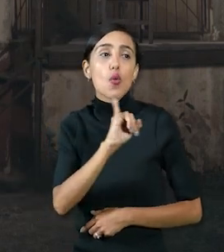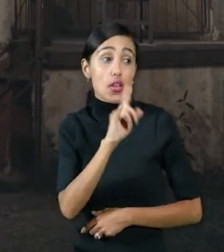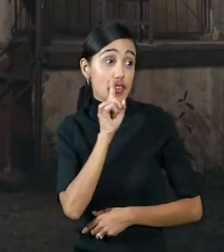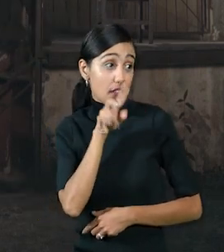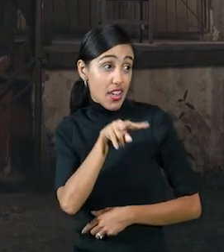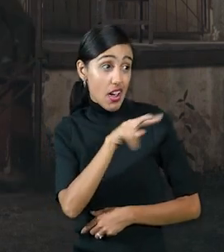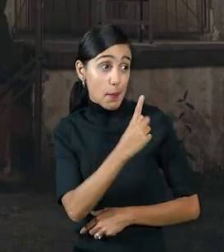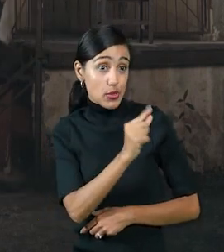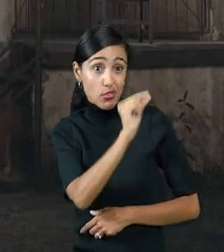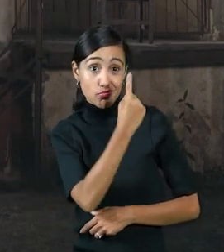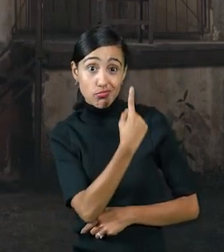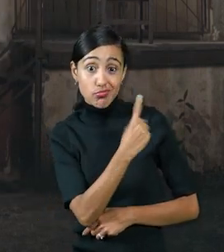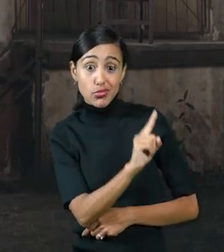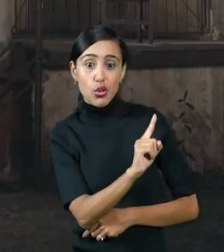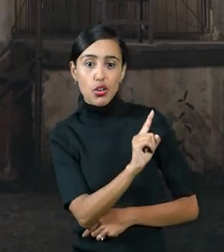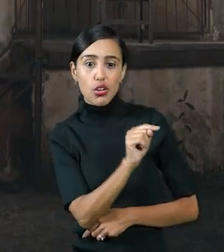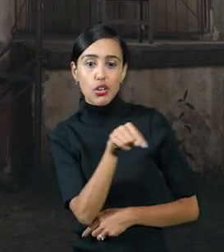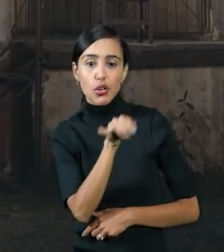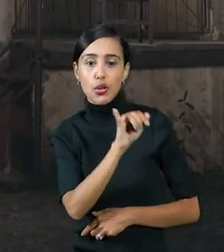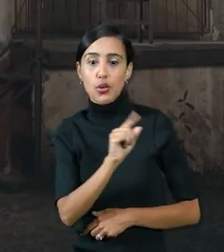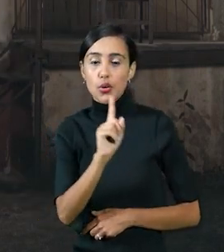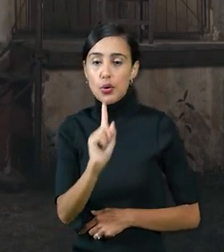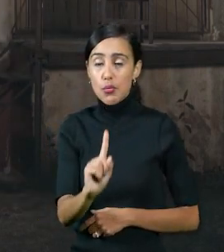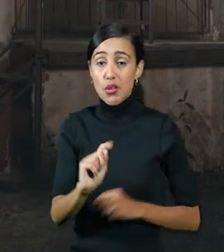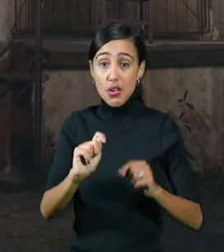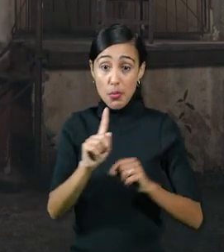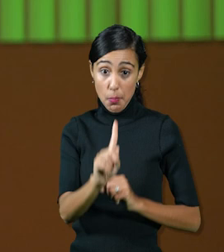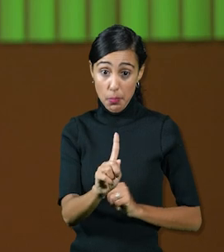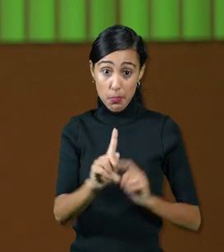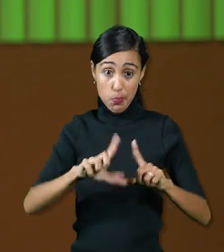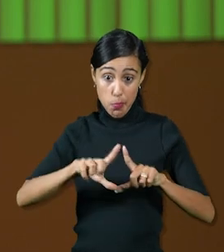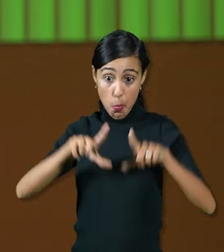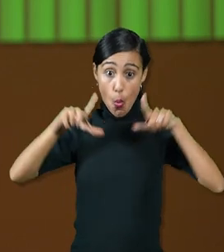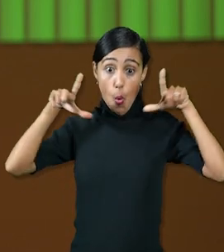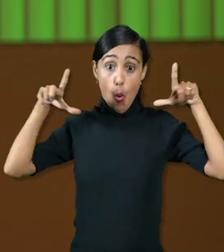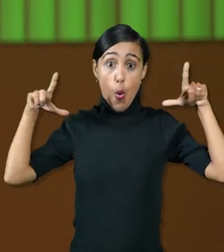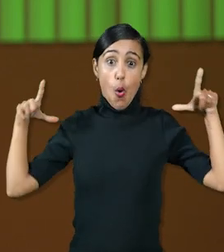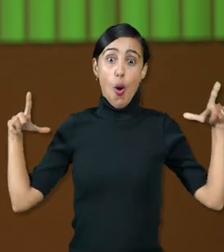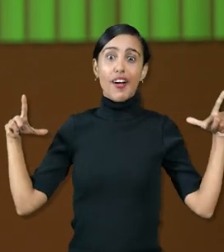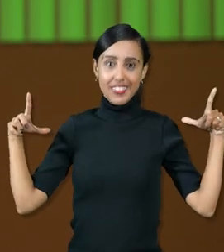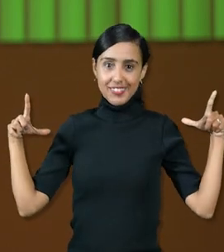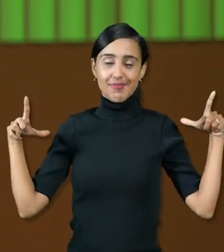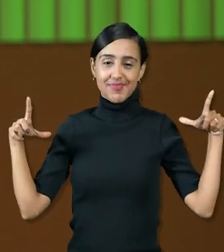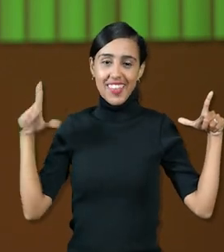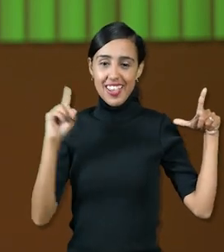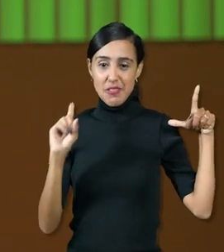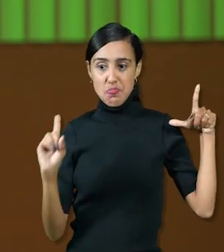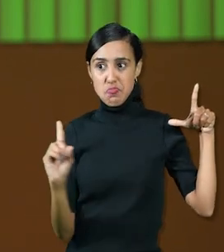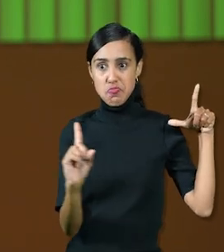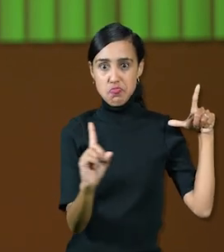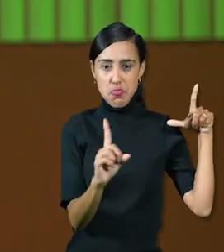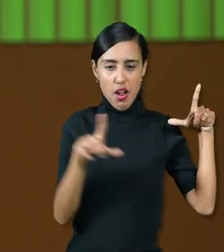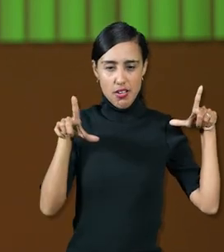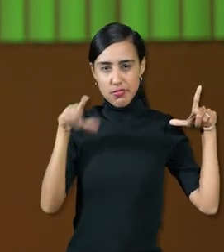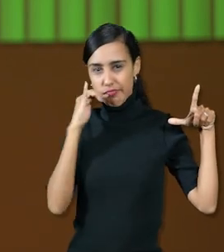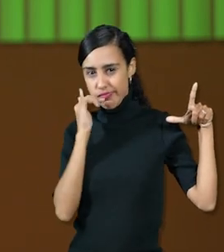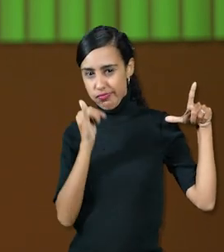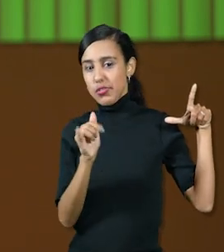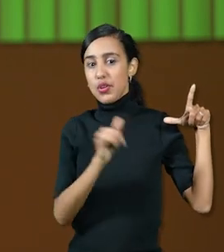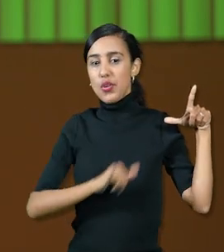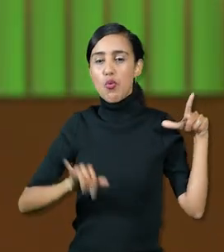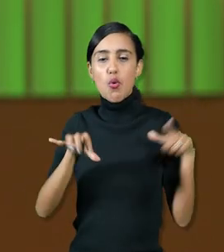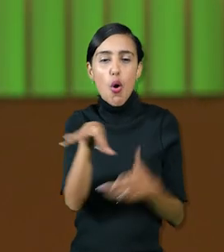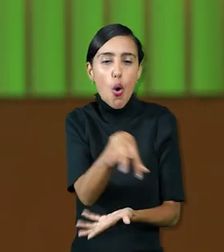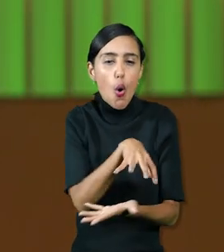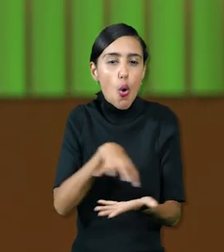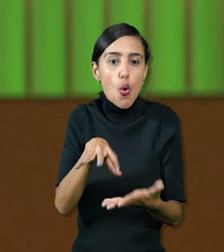soledad, y entonces pone un personaje y hace un grandísimo plano general en un espacio, en una estepa o en un lugar